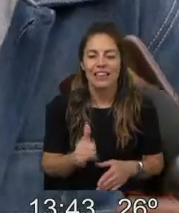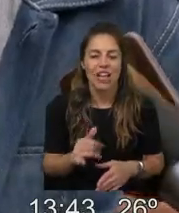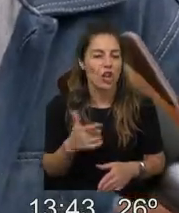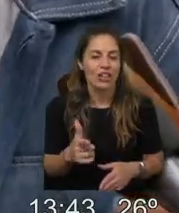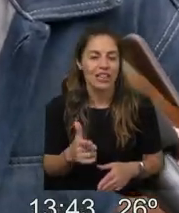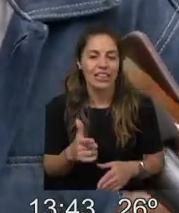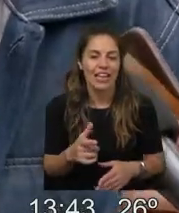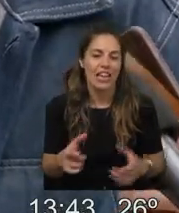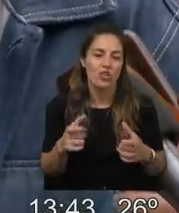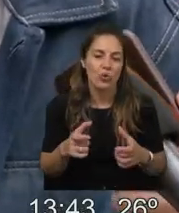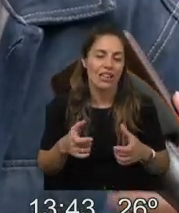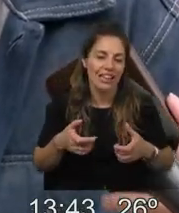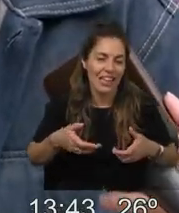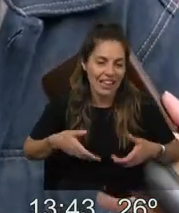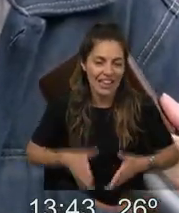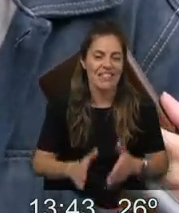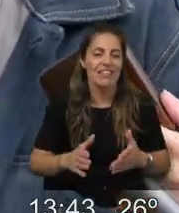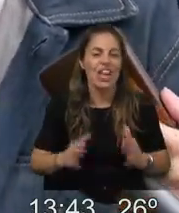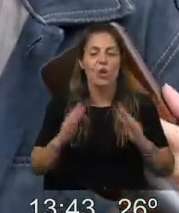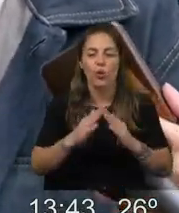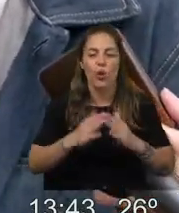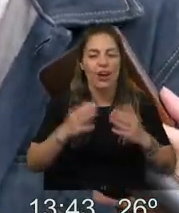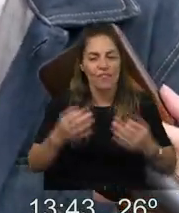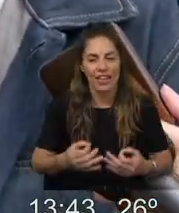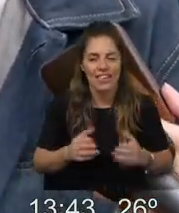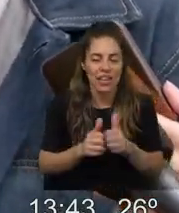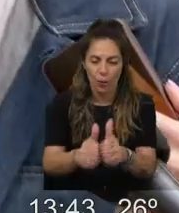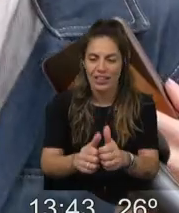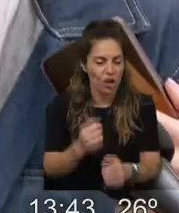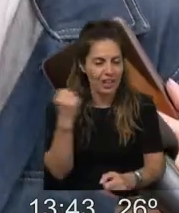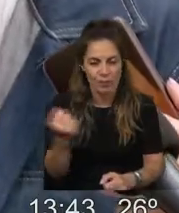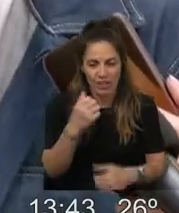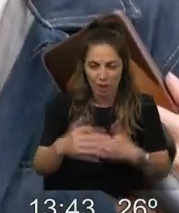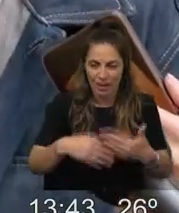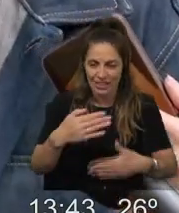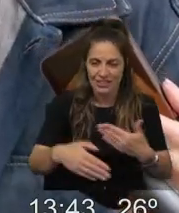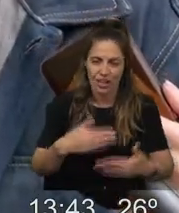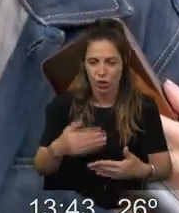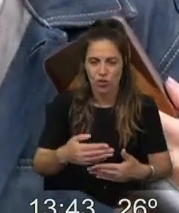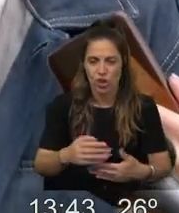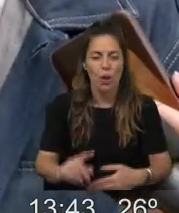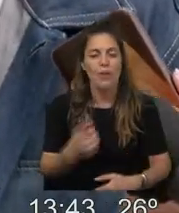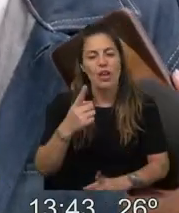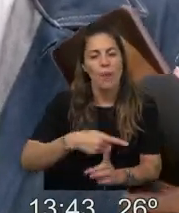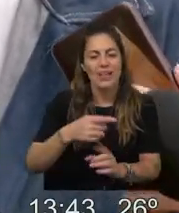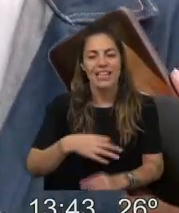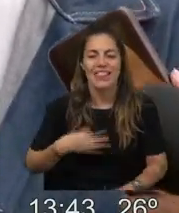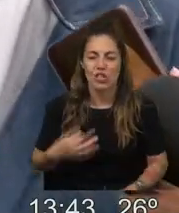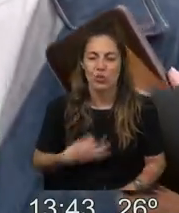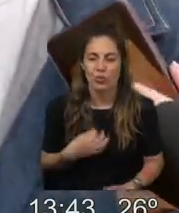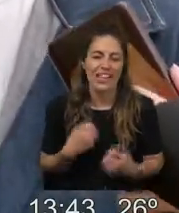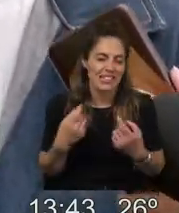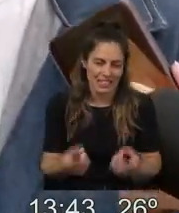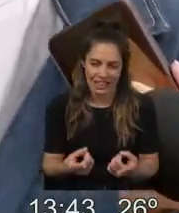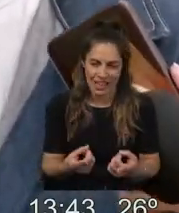que no tienen la suerte de nacer en un hogar constituido y que, por lo tanto, ese acompañamiento que es vital para el desarrollo en esos primeros meses de su vida, se lo